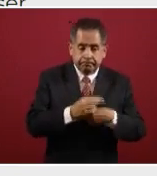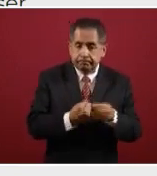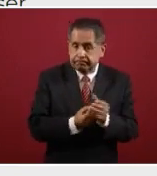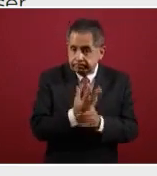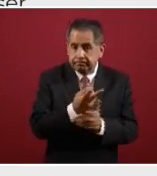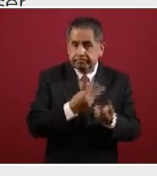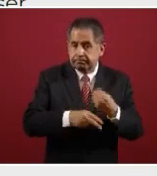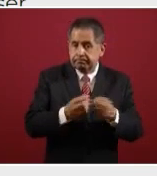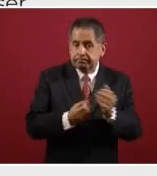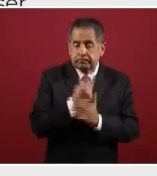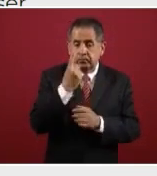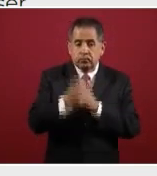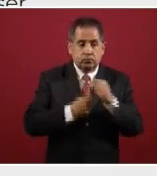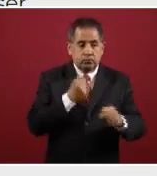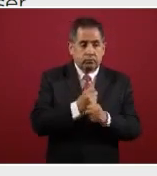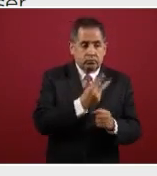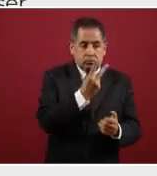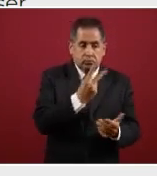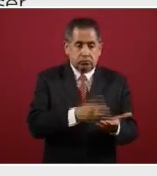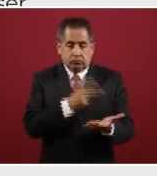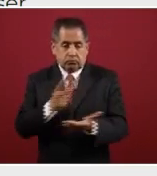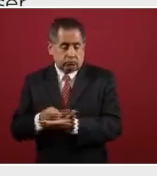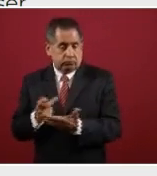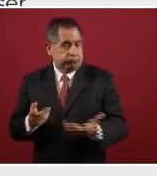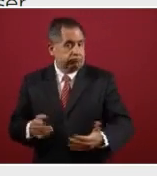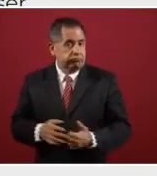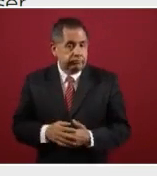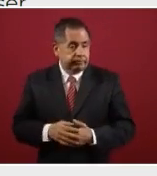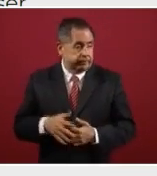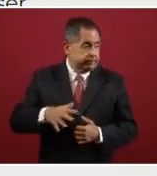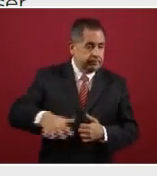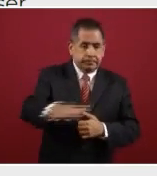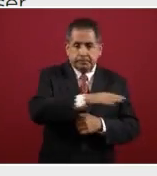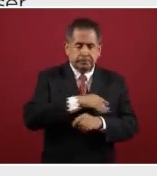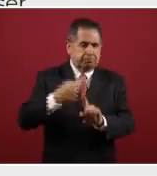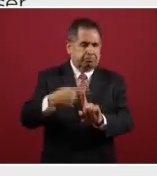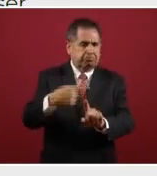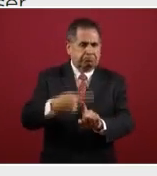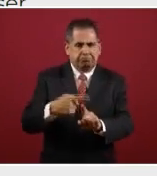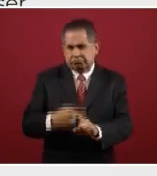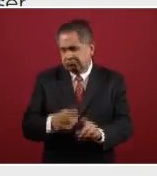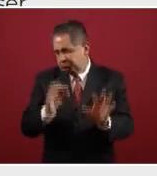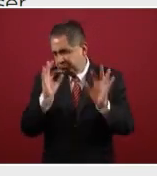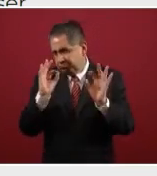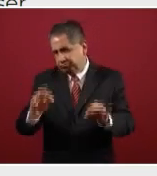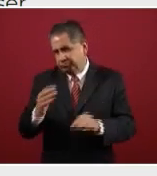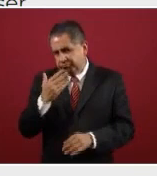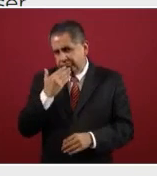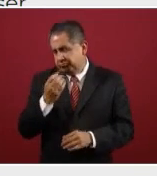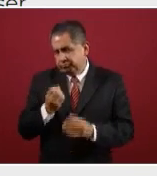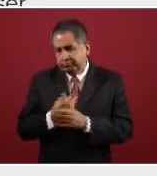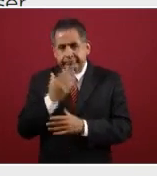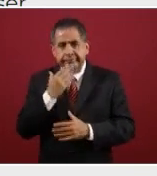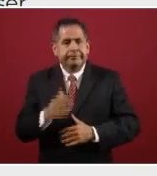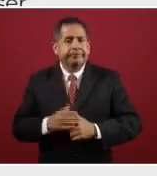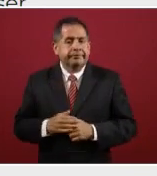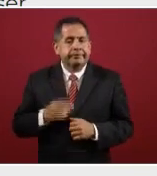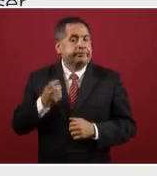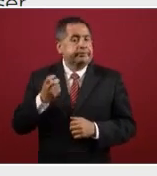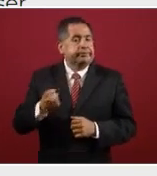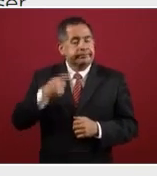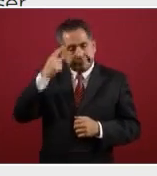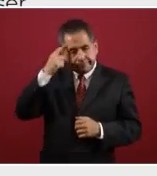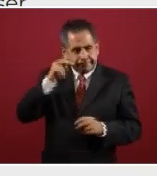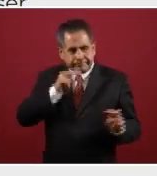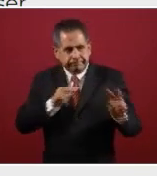pues ofrecen impactos ambientales positivos. ¿Cuáles son los impactos ambientales positivos? Y eso sí se van a poder